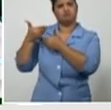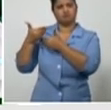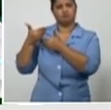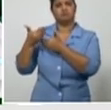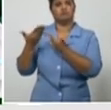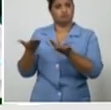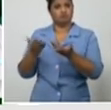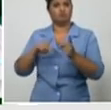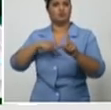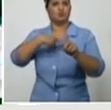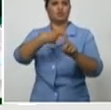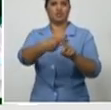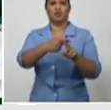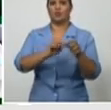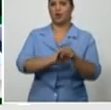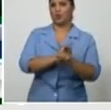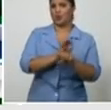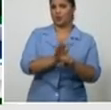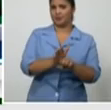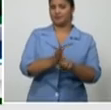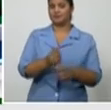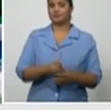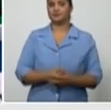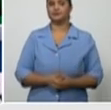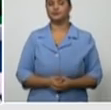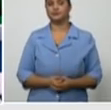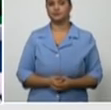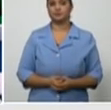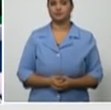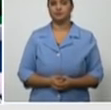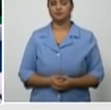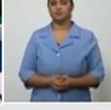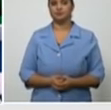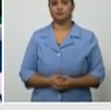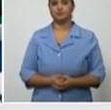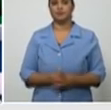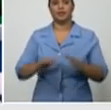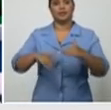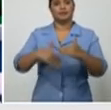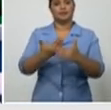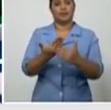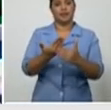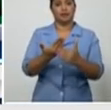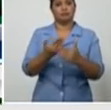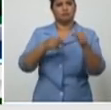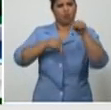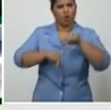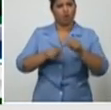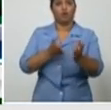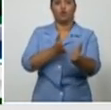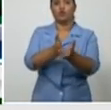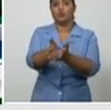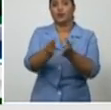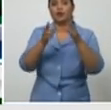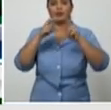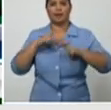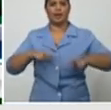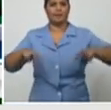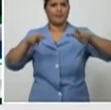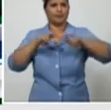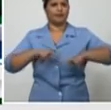de la enfermedad. Y todavía hoy se trabaja para precisar la fuente de infección